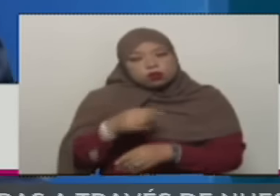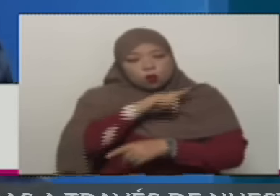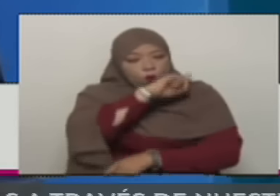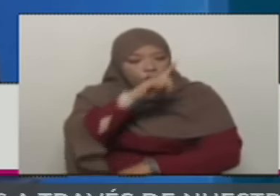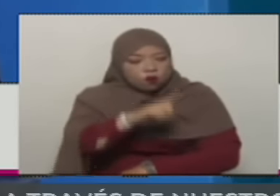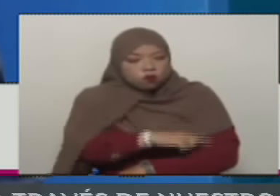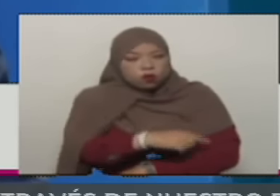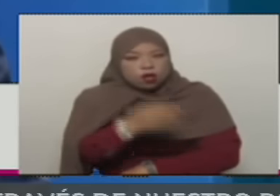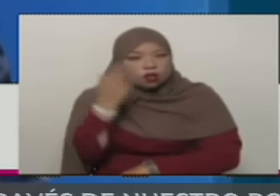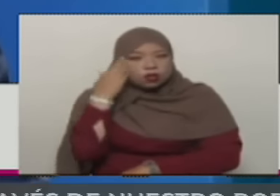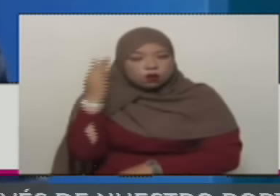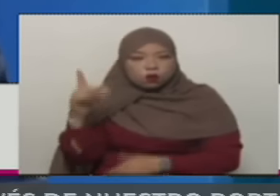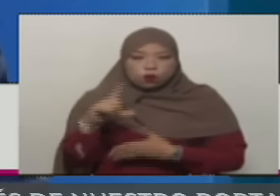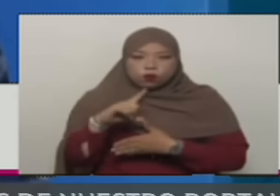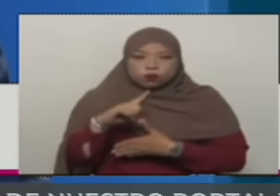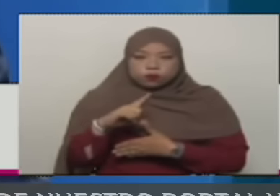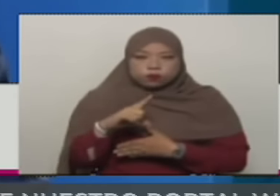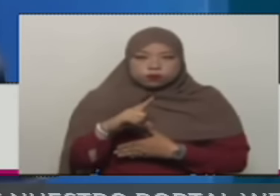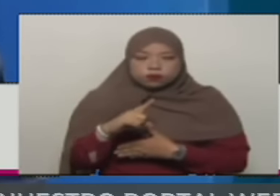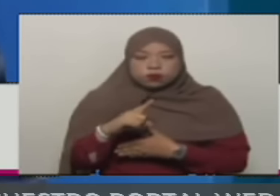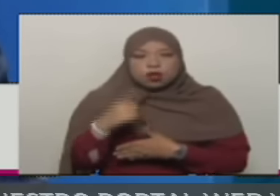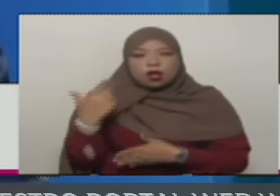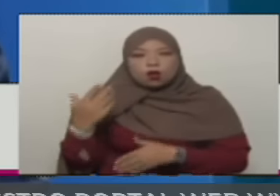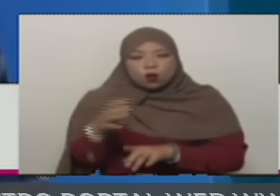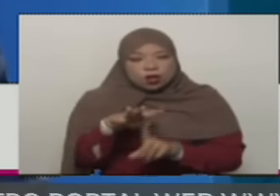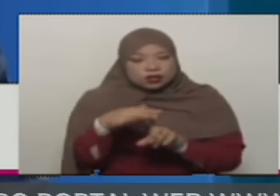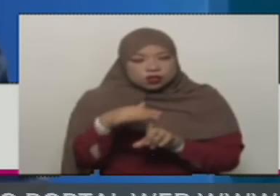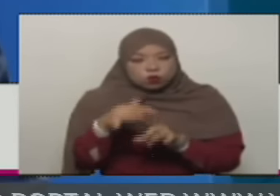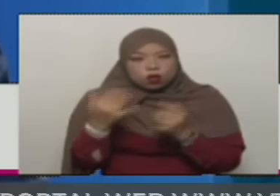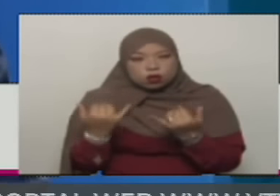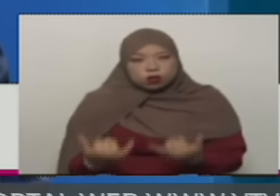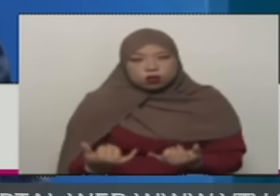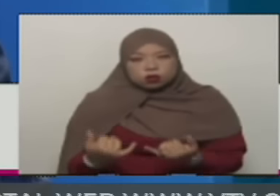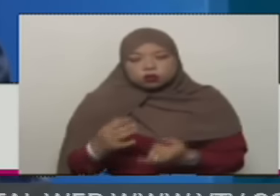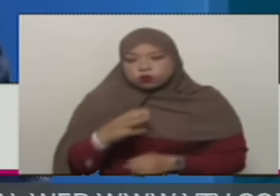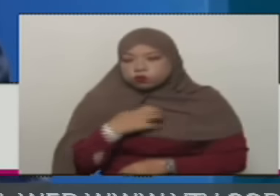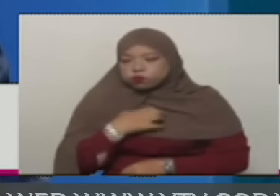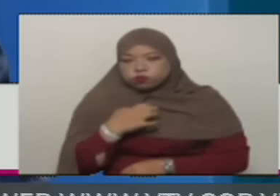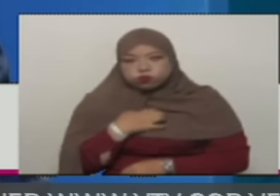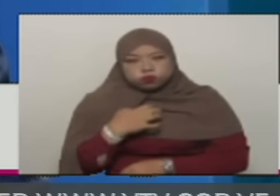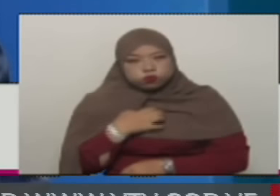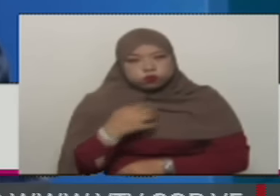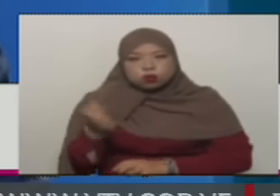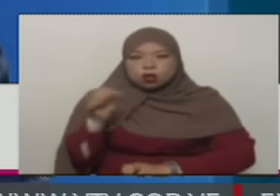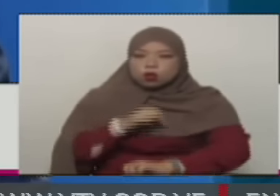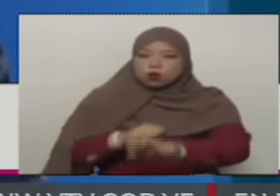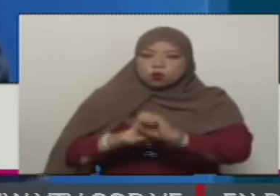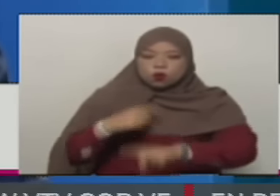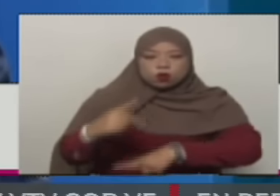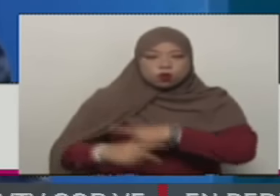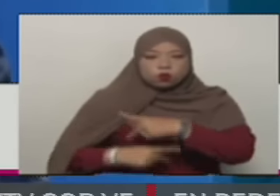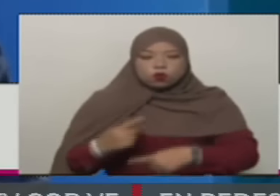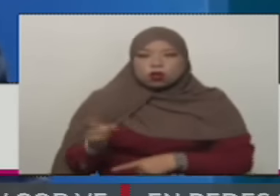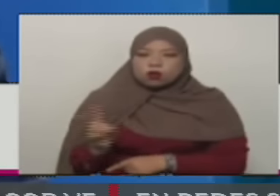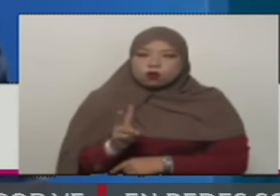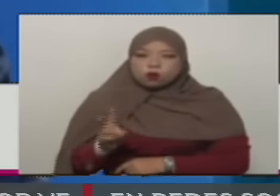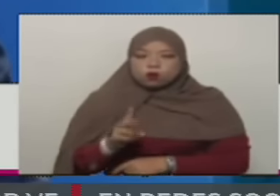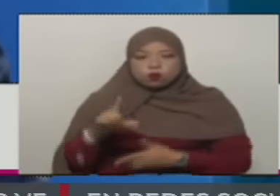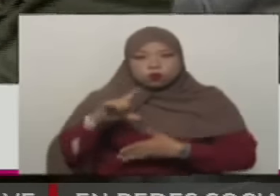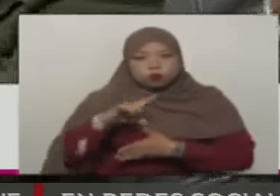Y sabemos que América Latina va a superar esta situación y no podrán detener el avance de nuestro